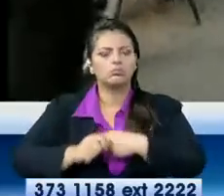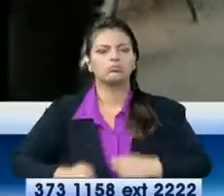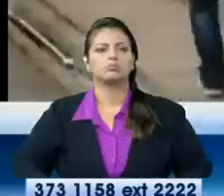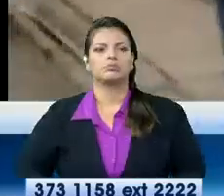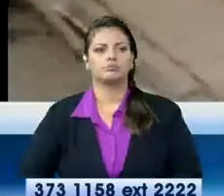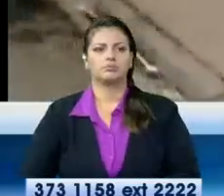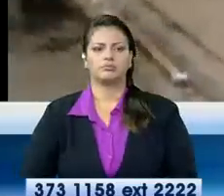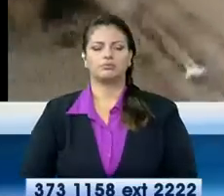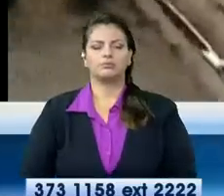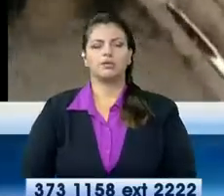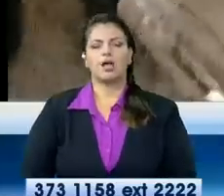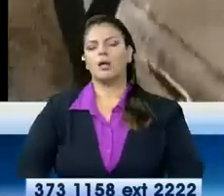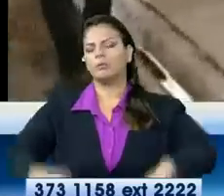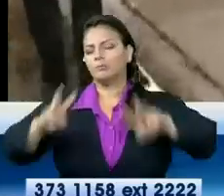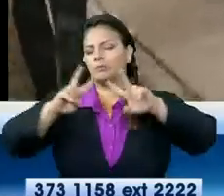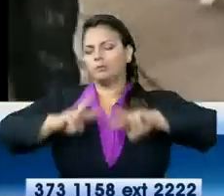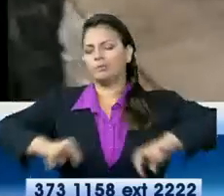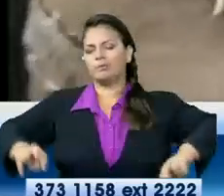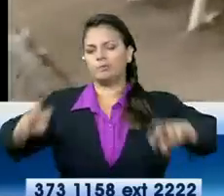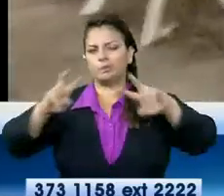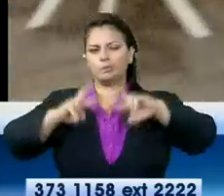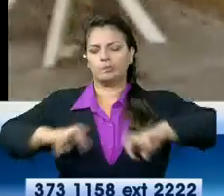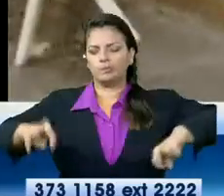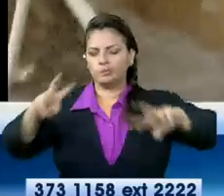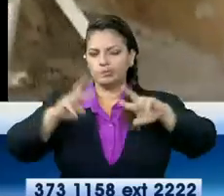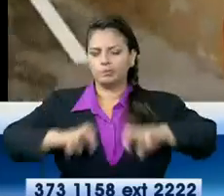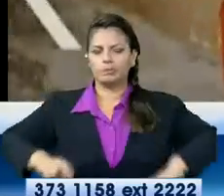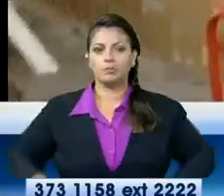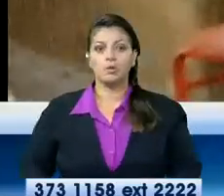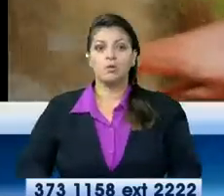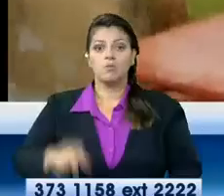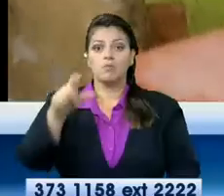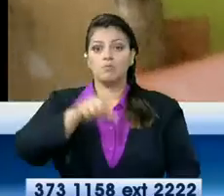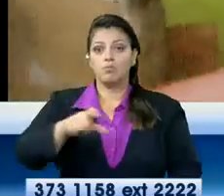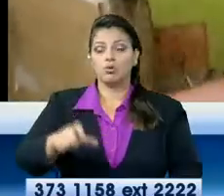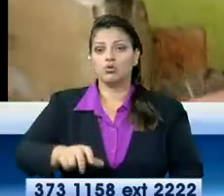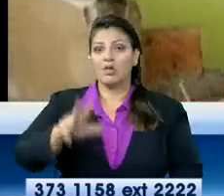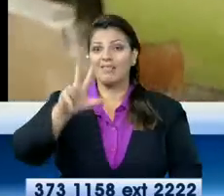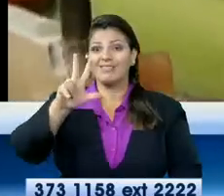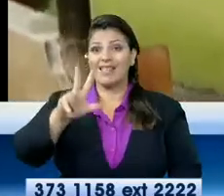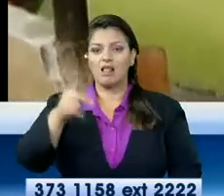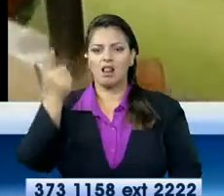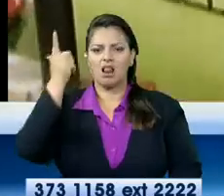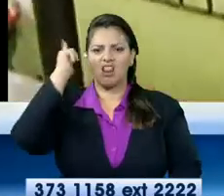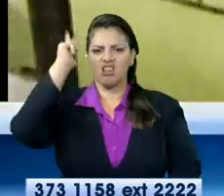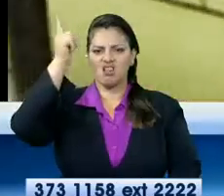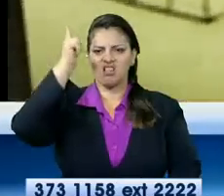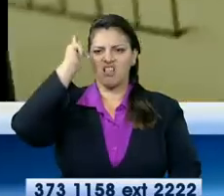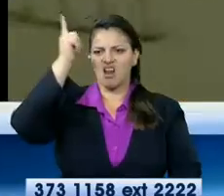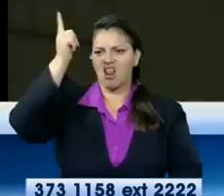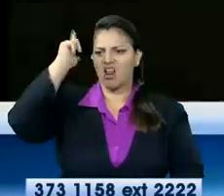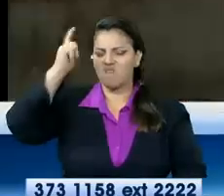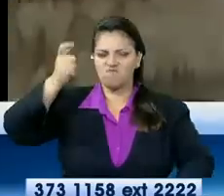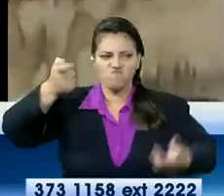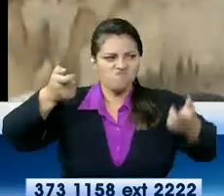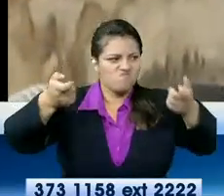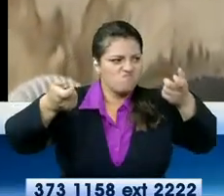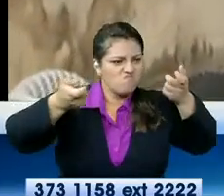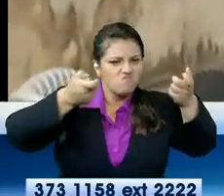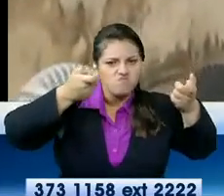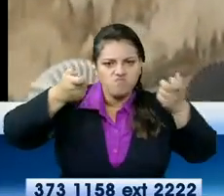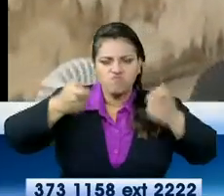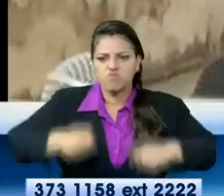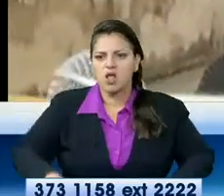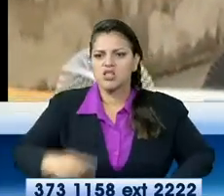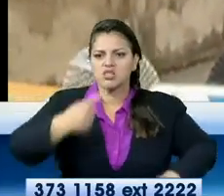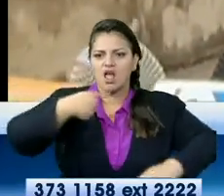tareas de gestión investigativa. Cabe recalcar que en este operativo se detuvo a tres líderes principales, que eran los que distribuían el sector, y también a